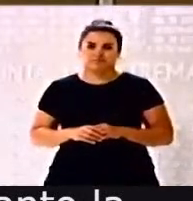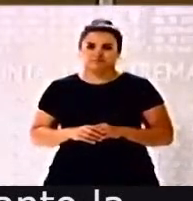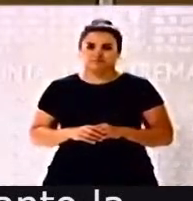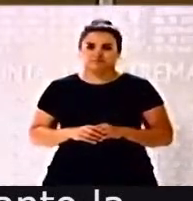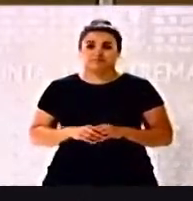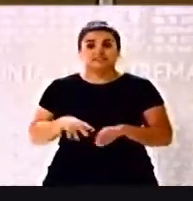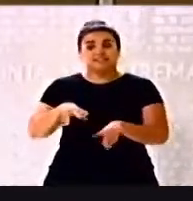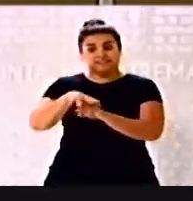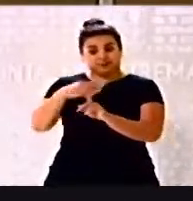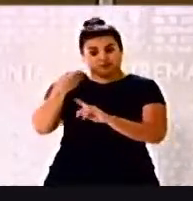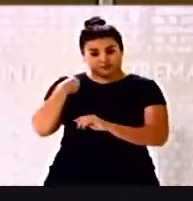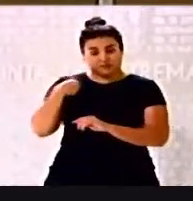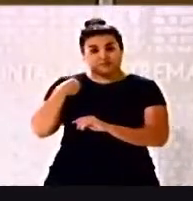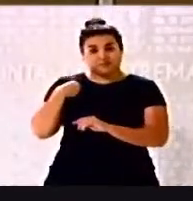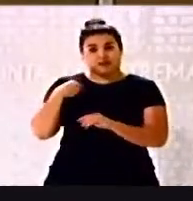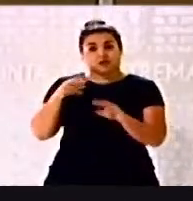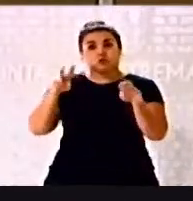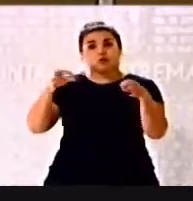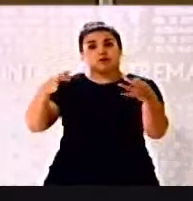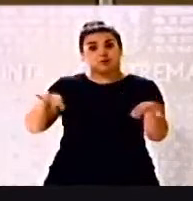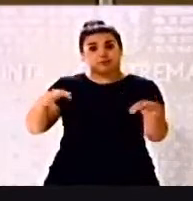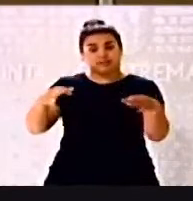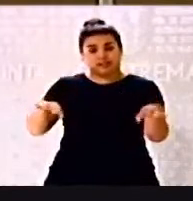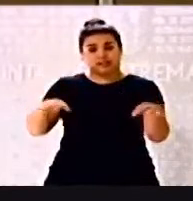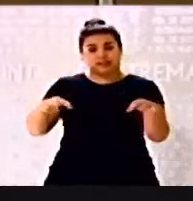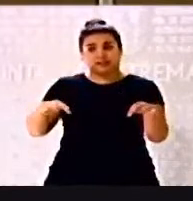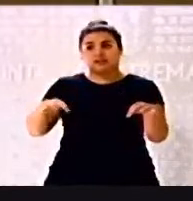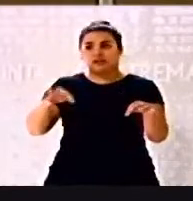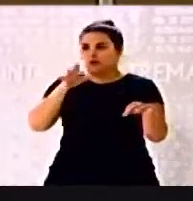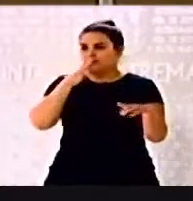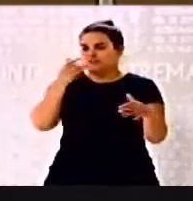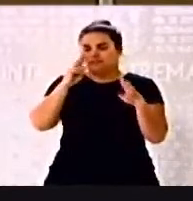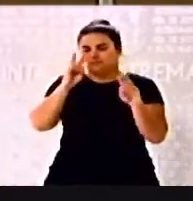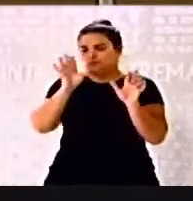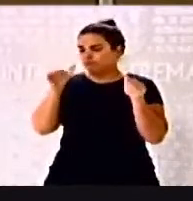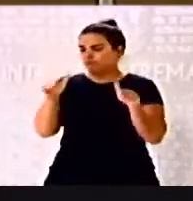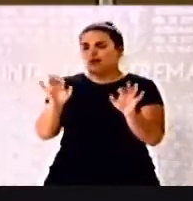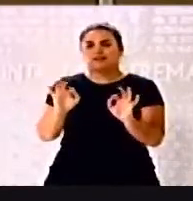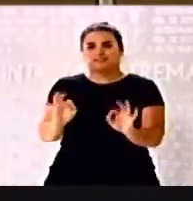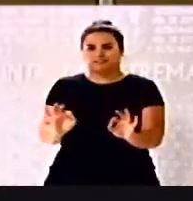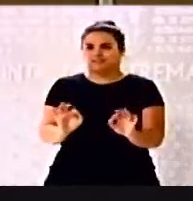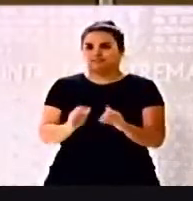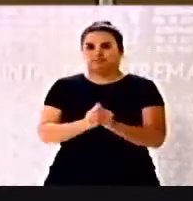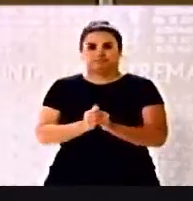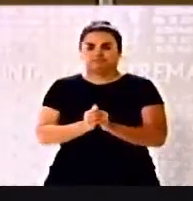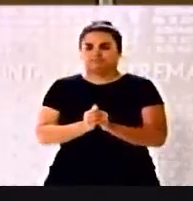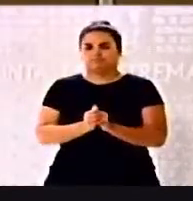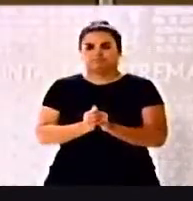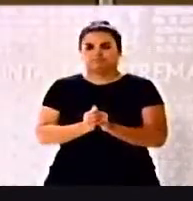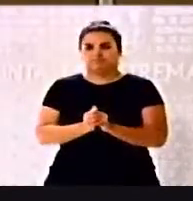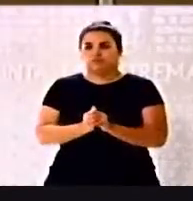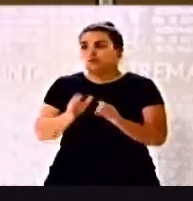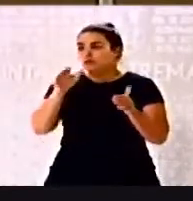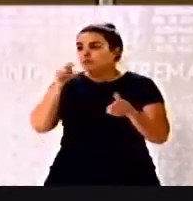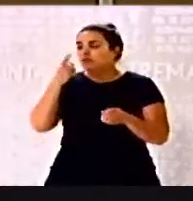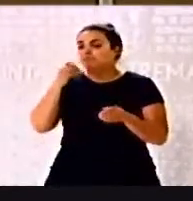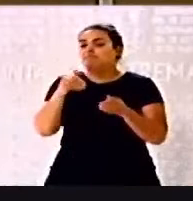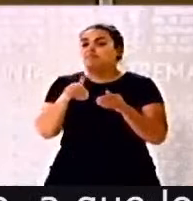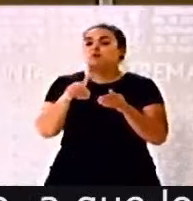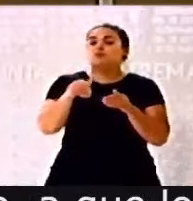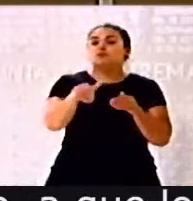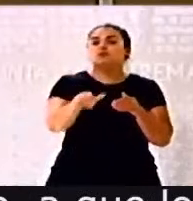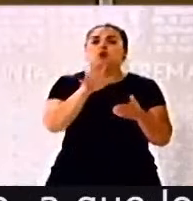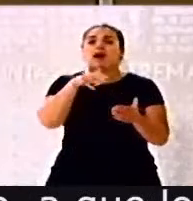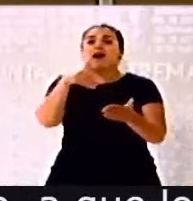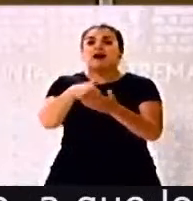Esta situación de nueva normalidad nos lleva a esto, nos lleva a que lo que nos espera hasta